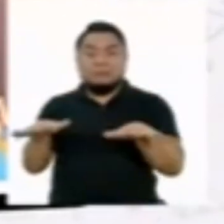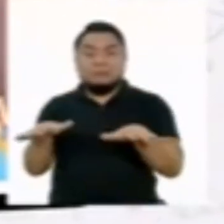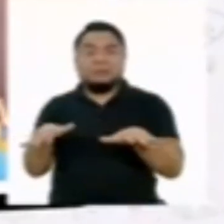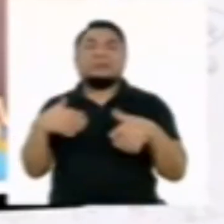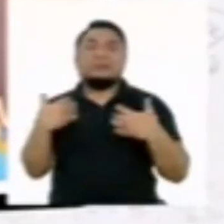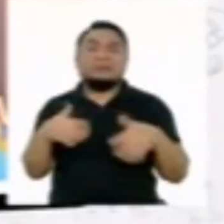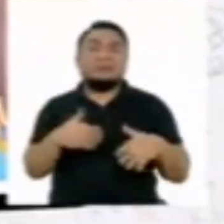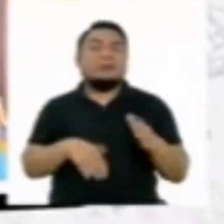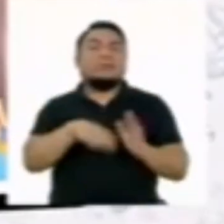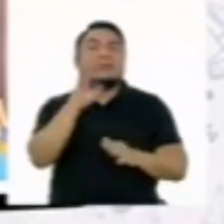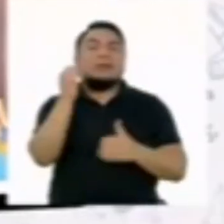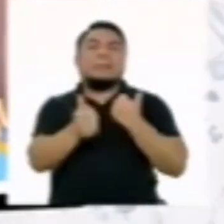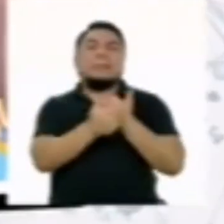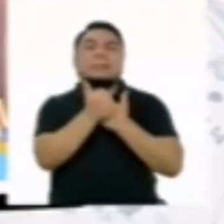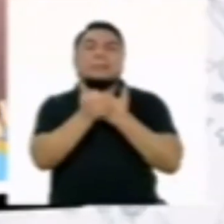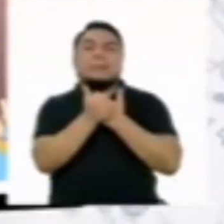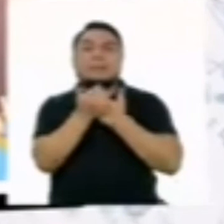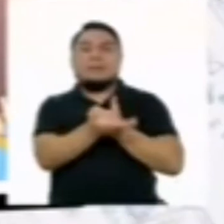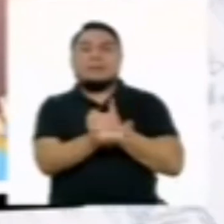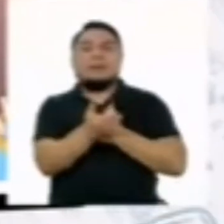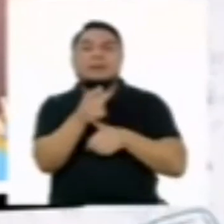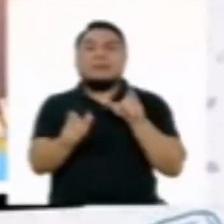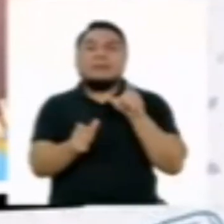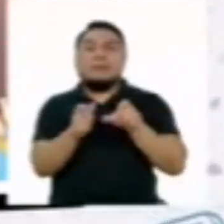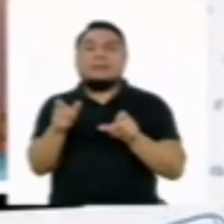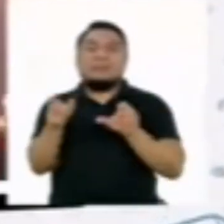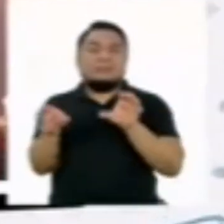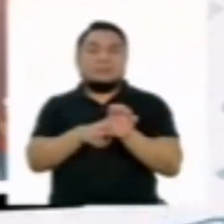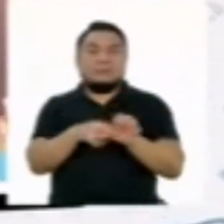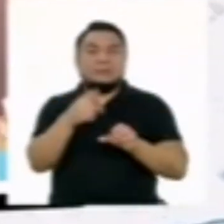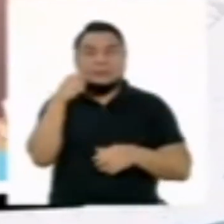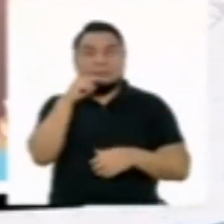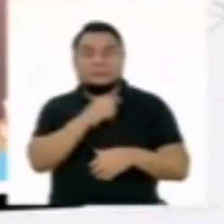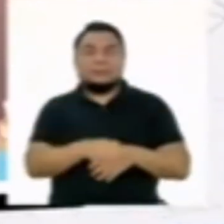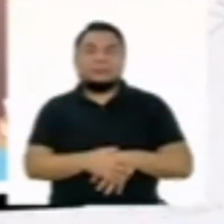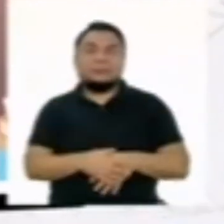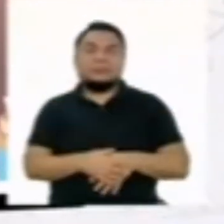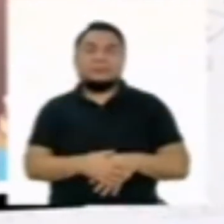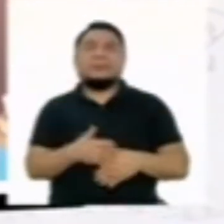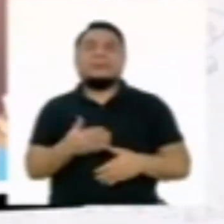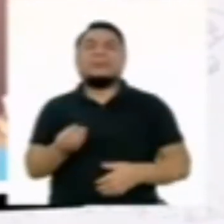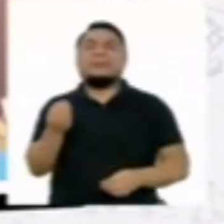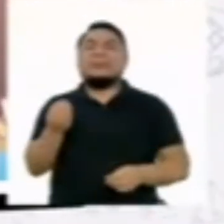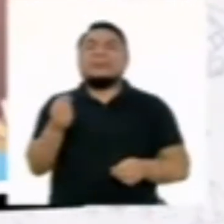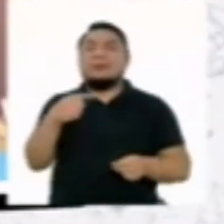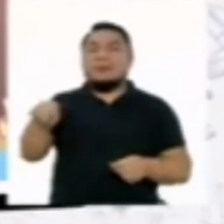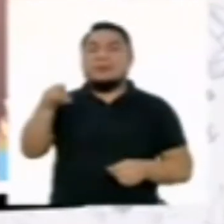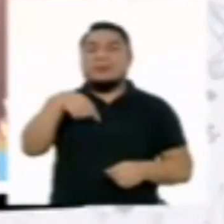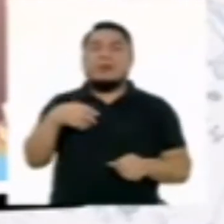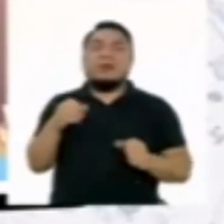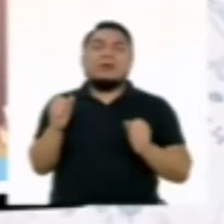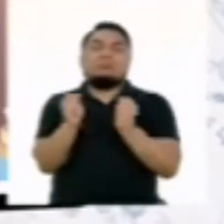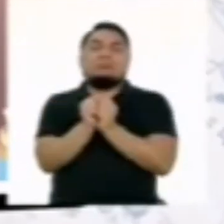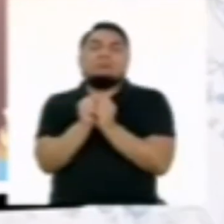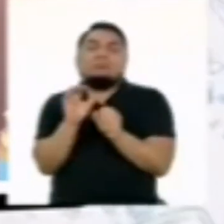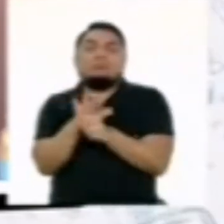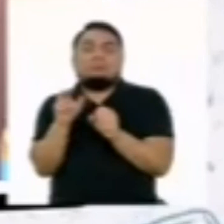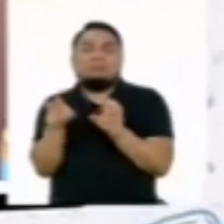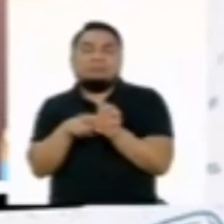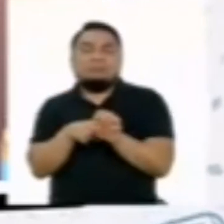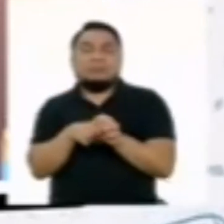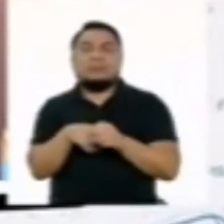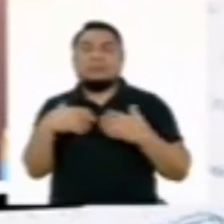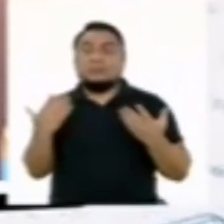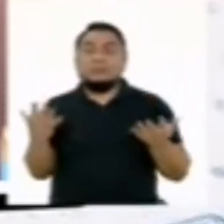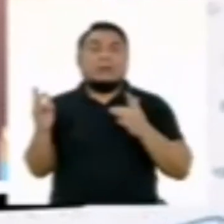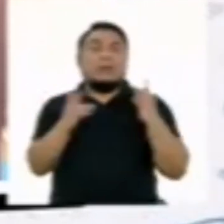pandemia ponen aún más en riesgo a sus pasajeras y pasajeros. porque van todos apretados y sin